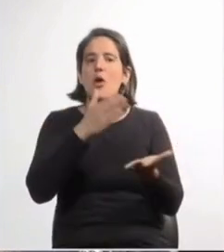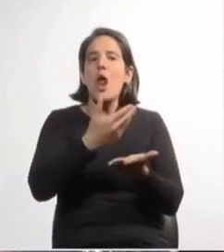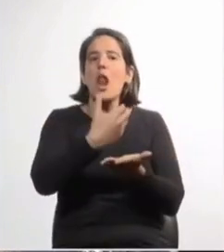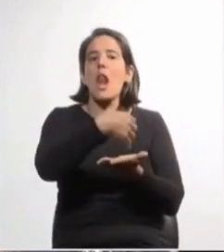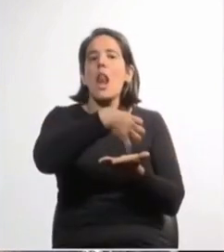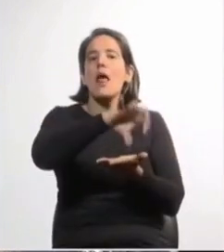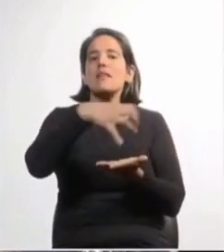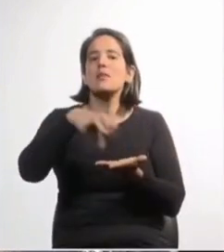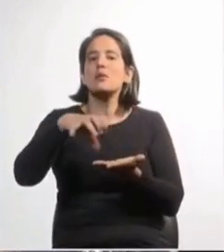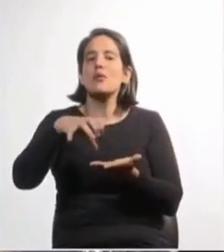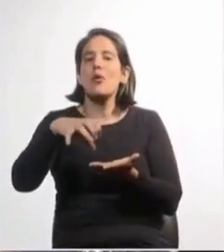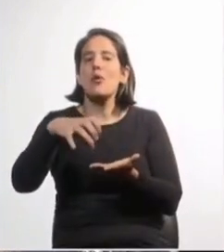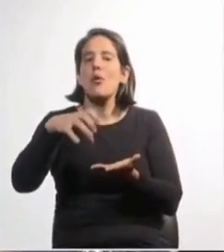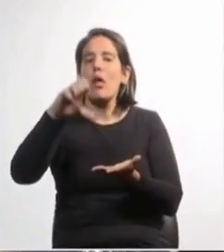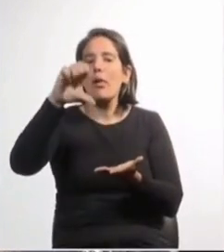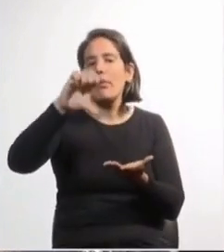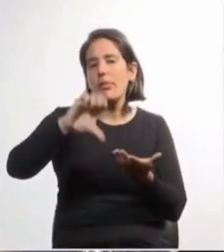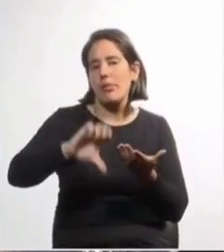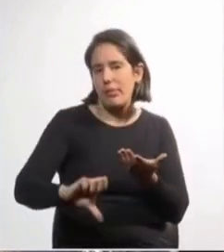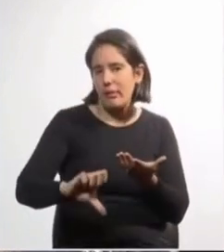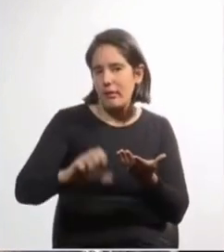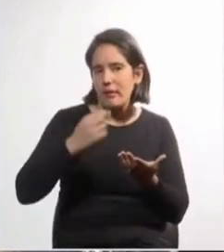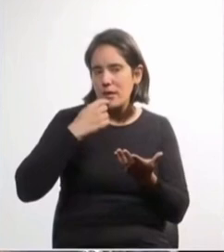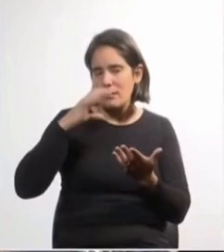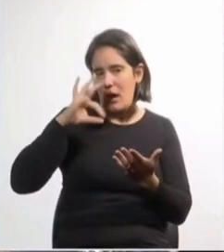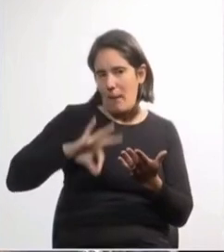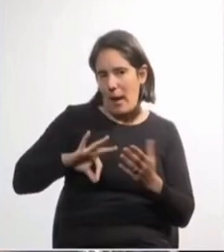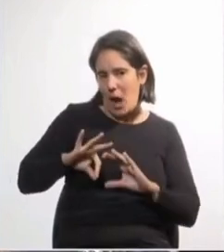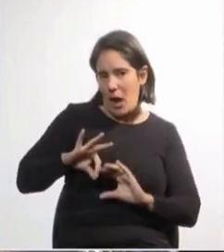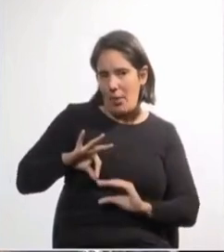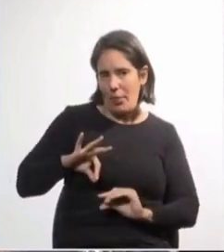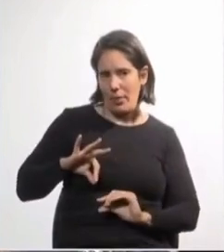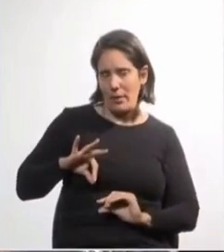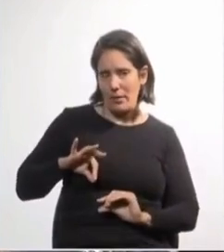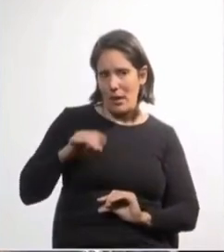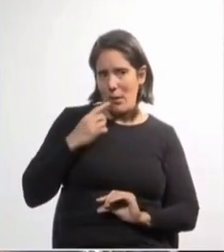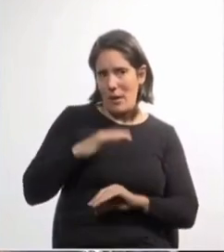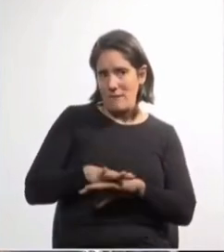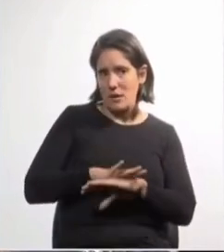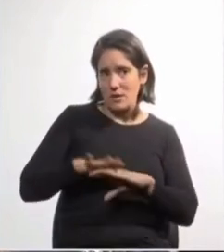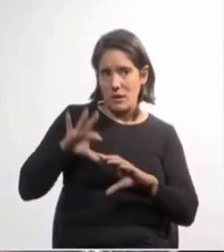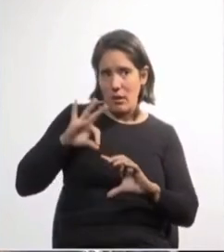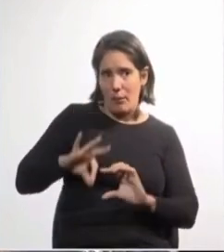peor. Se habla de un aumento en la masa salarial, pero que va a ser bastante menor